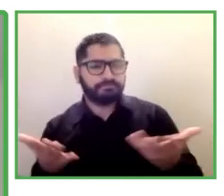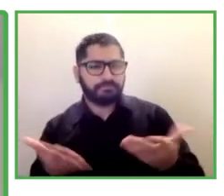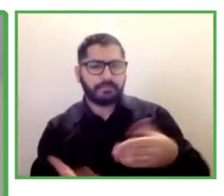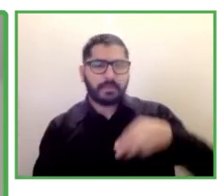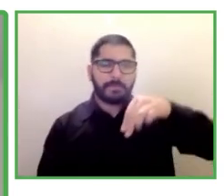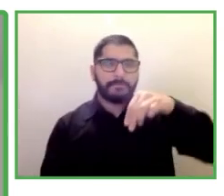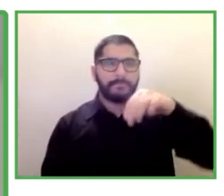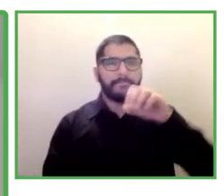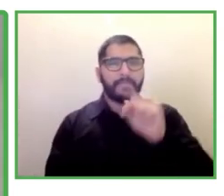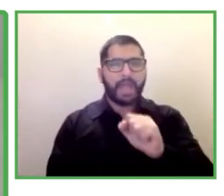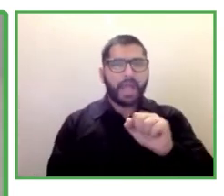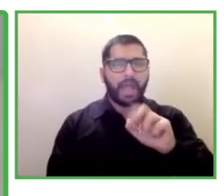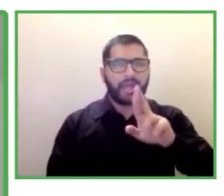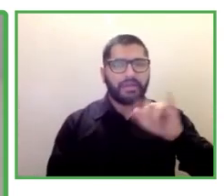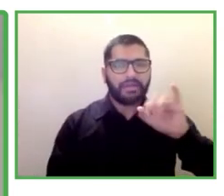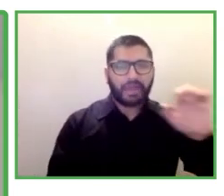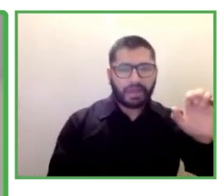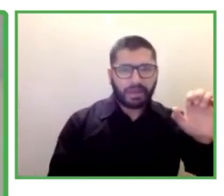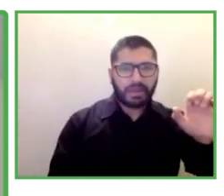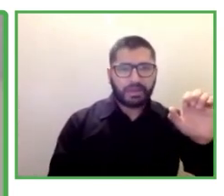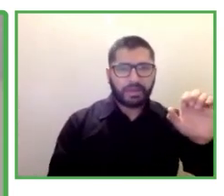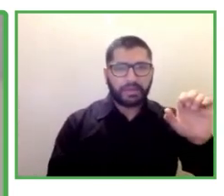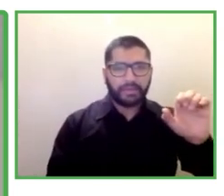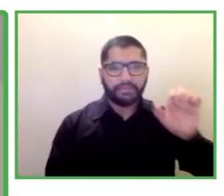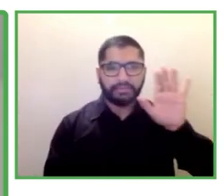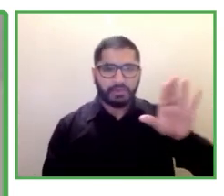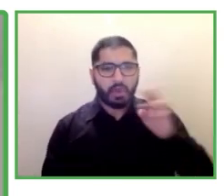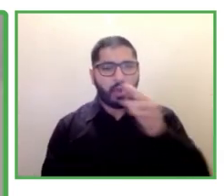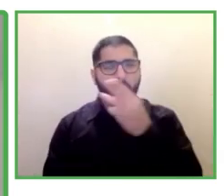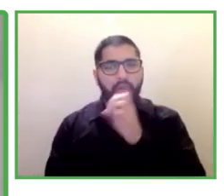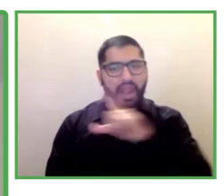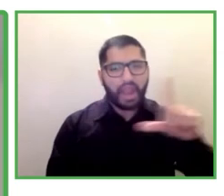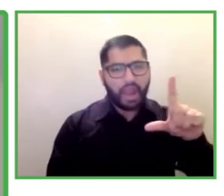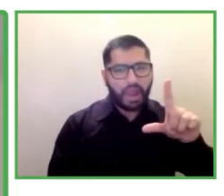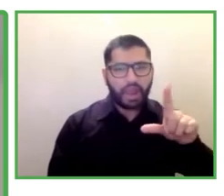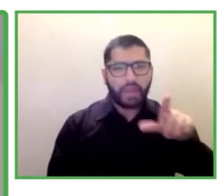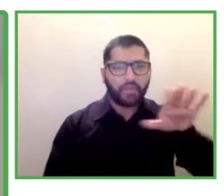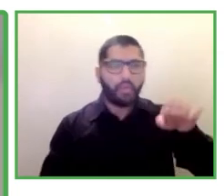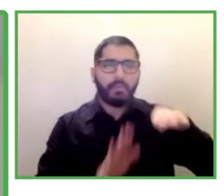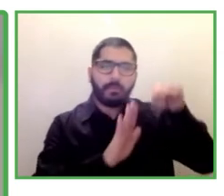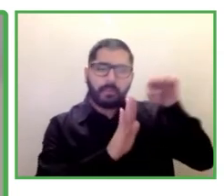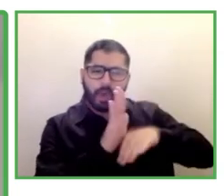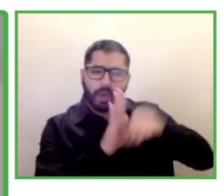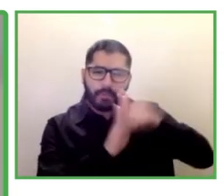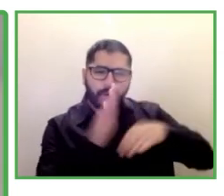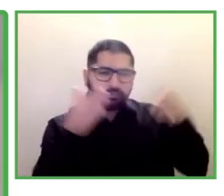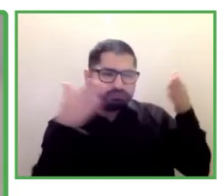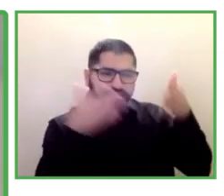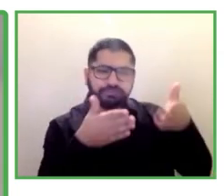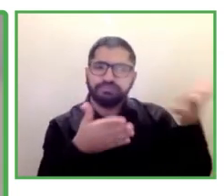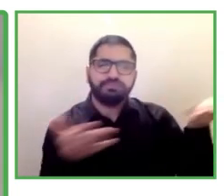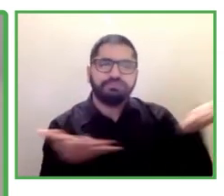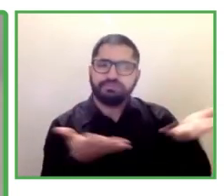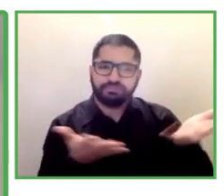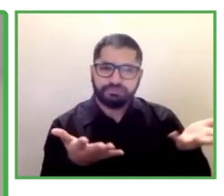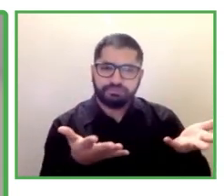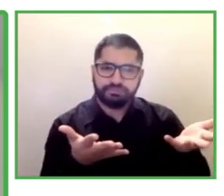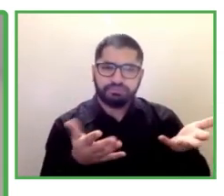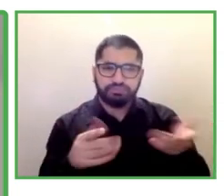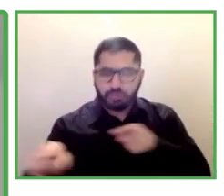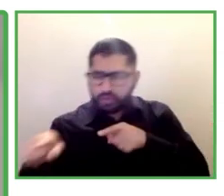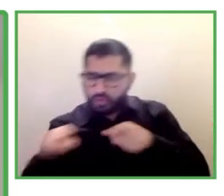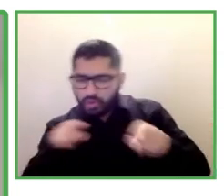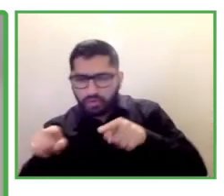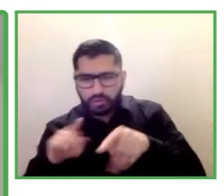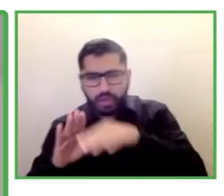es la coordinación y está enfocada en las personas con discapacidades intelectuales. Y Stefan Graham